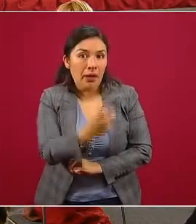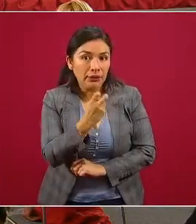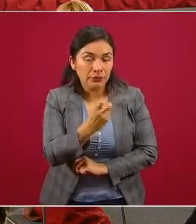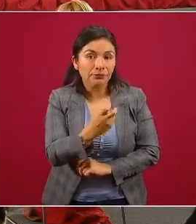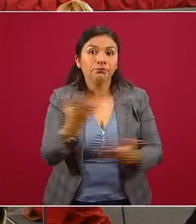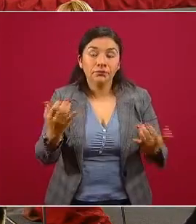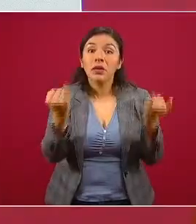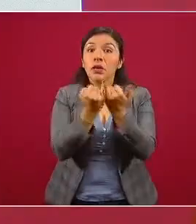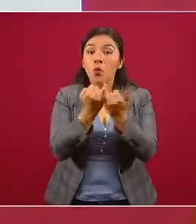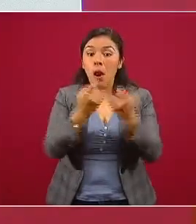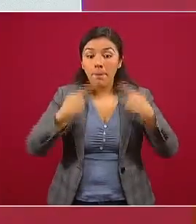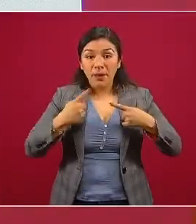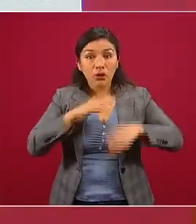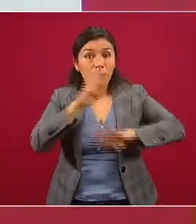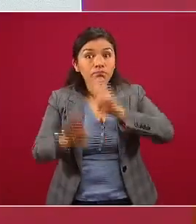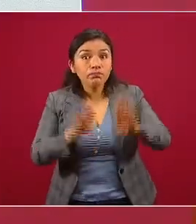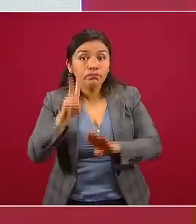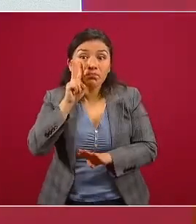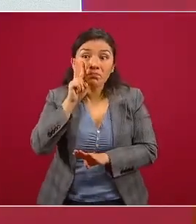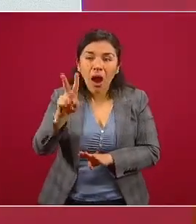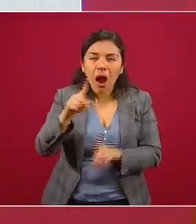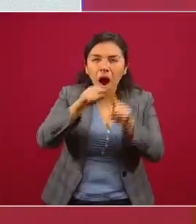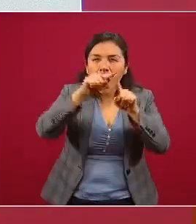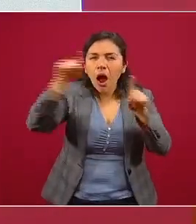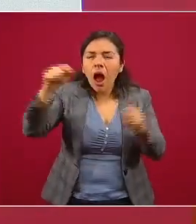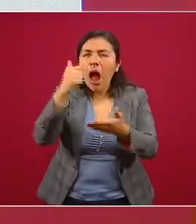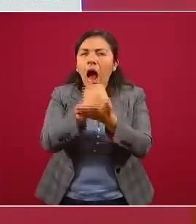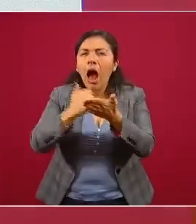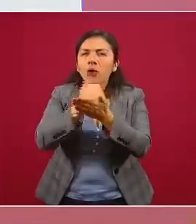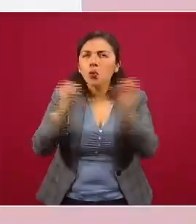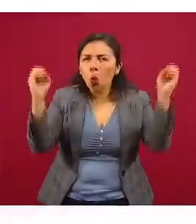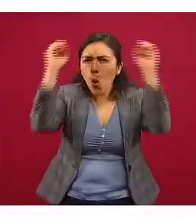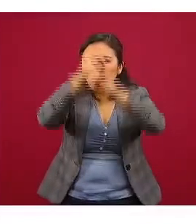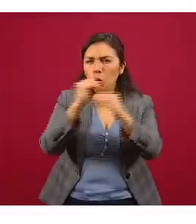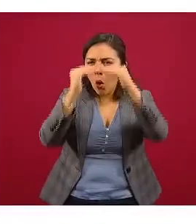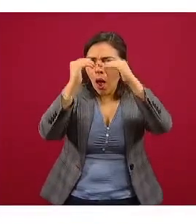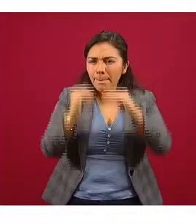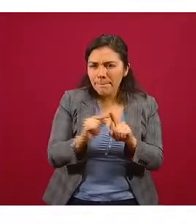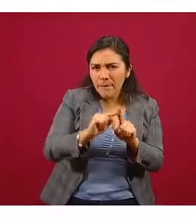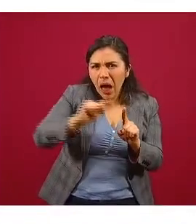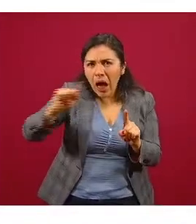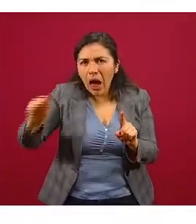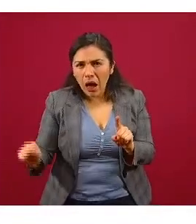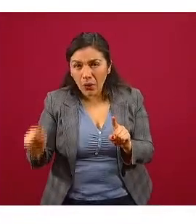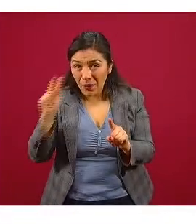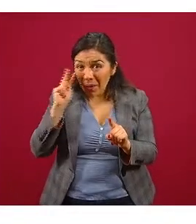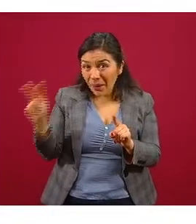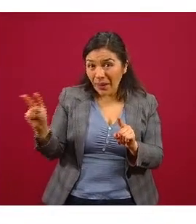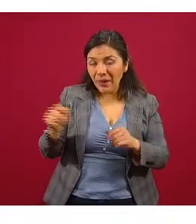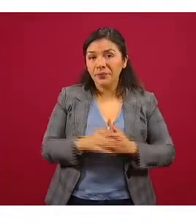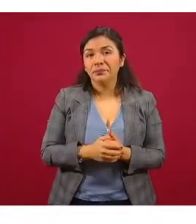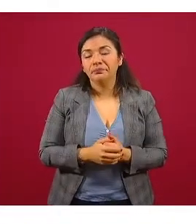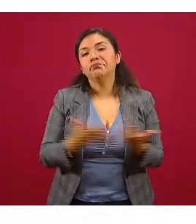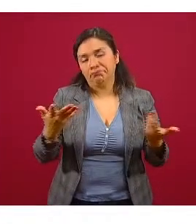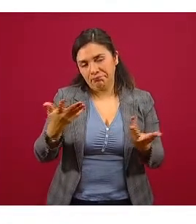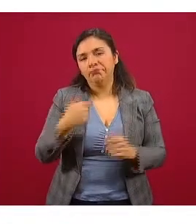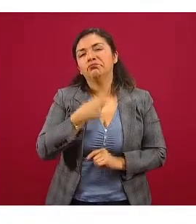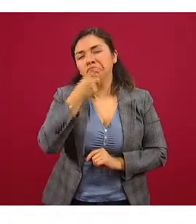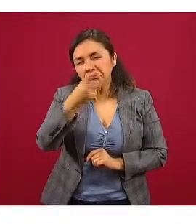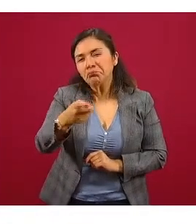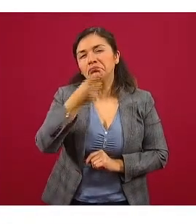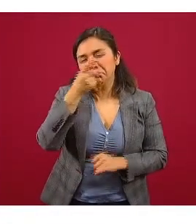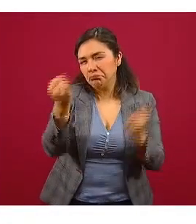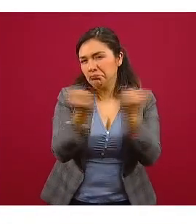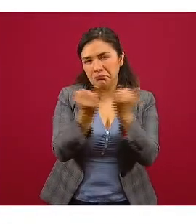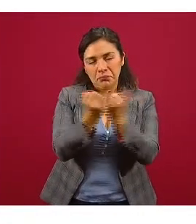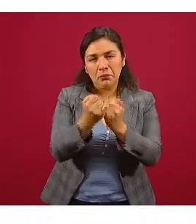una reducción, vean ustedes, es la línea azul oscuro que está hasta abajo y recordar, también lo hemos dicho